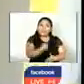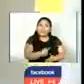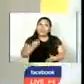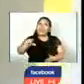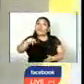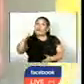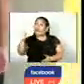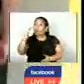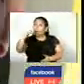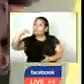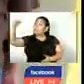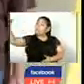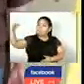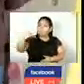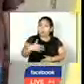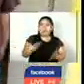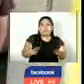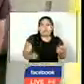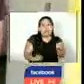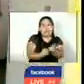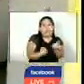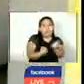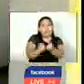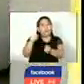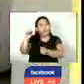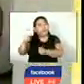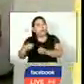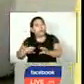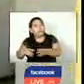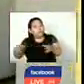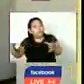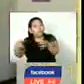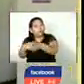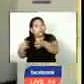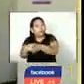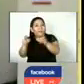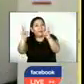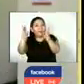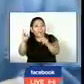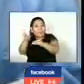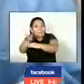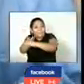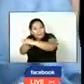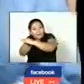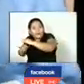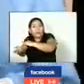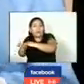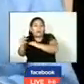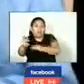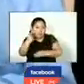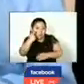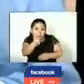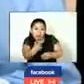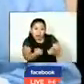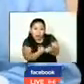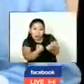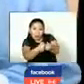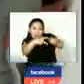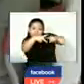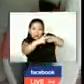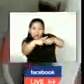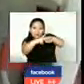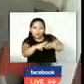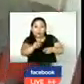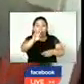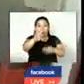migrantes. Esta obra fue apoyada por la Organización Internacional para las Migraciones, en la que se intervinieron, o en la cual intervinieron los